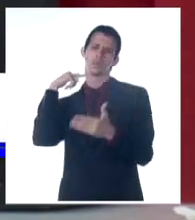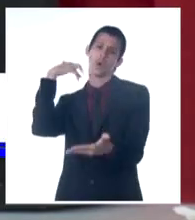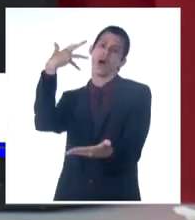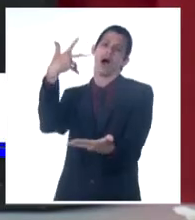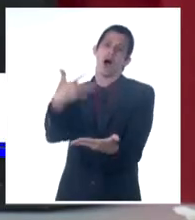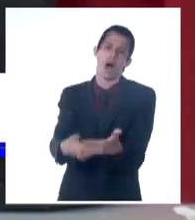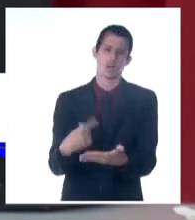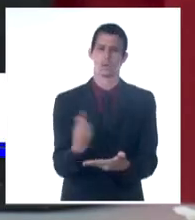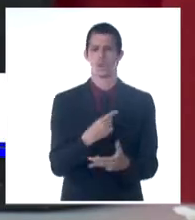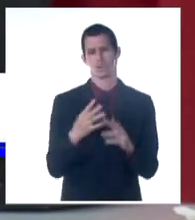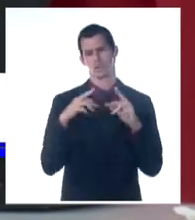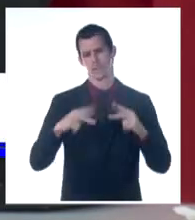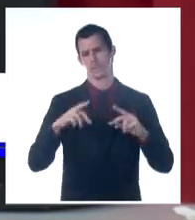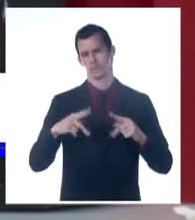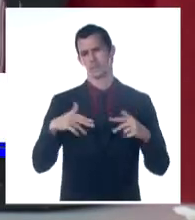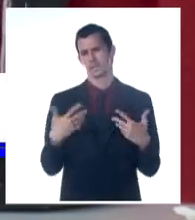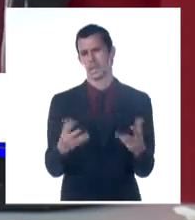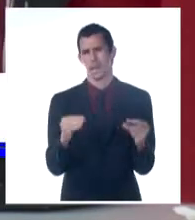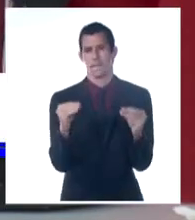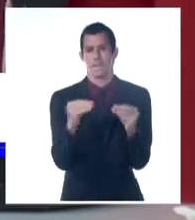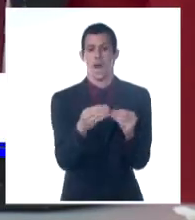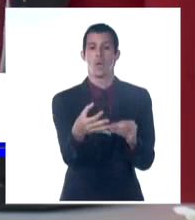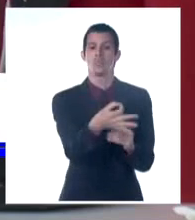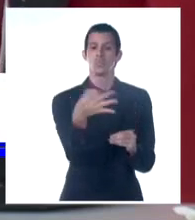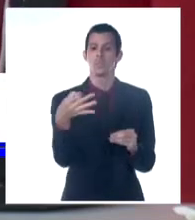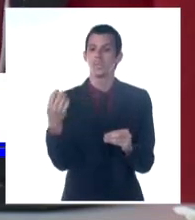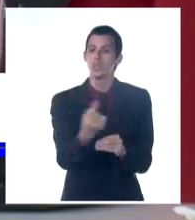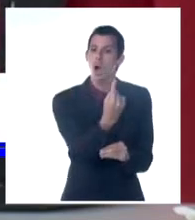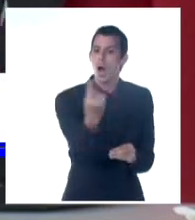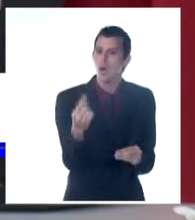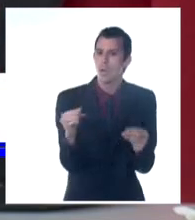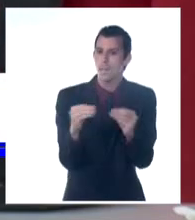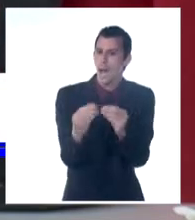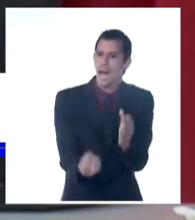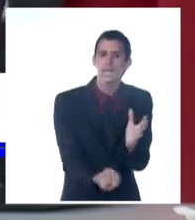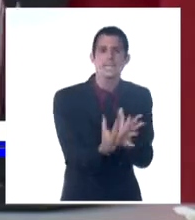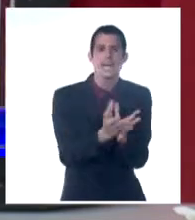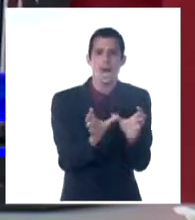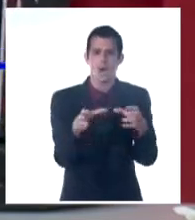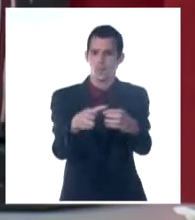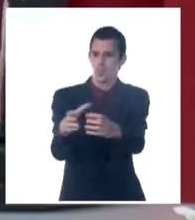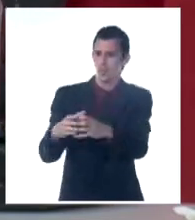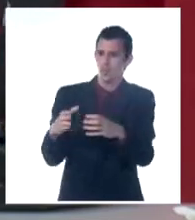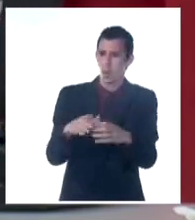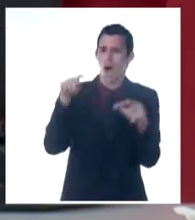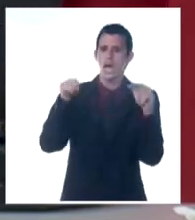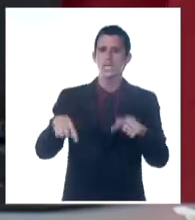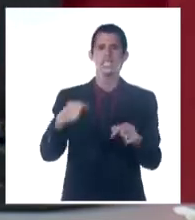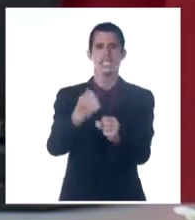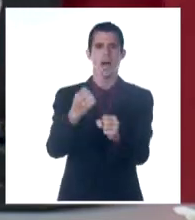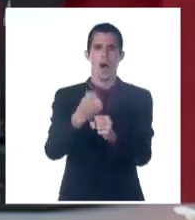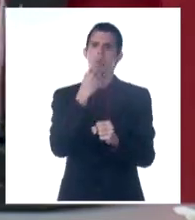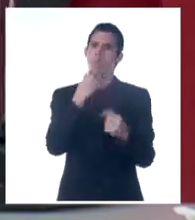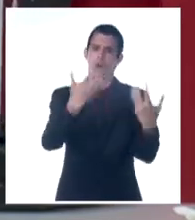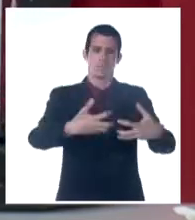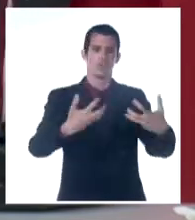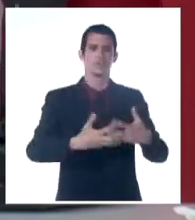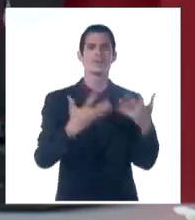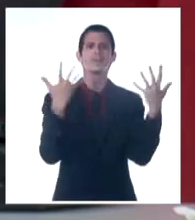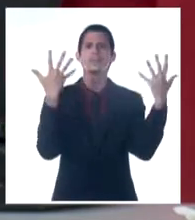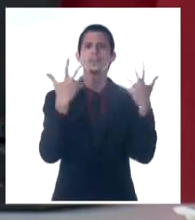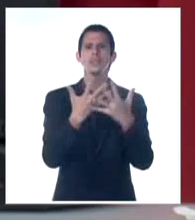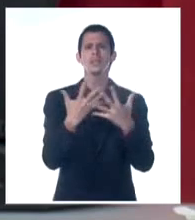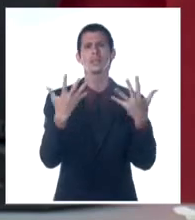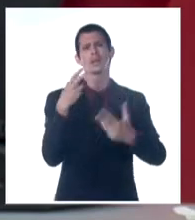sistemas productivos locales de cada municipio? Que tiene que ser un grupo de actores económicos donde están las cooperativas de cualquier tipo,